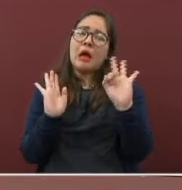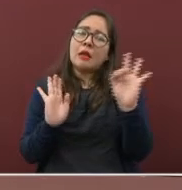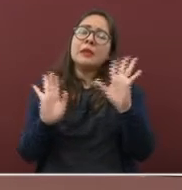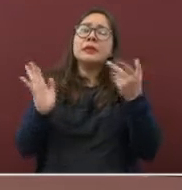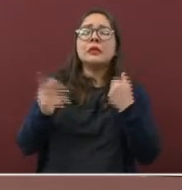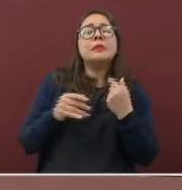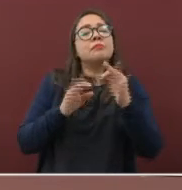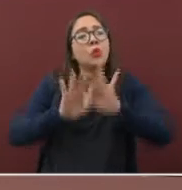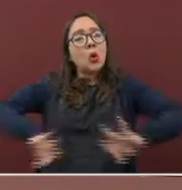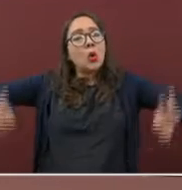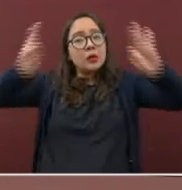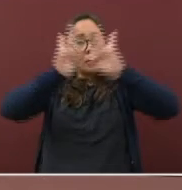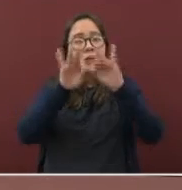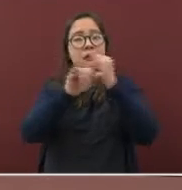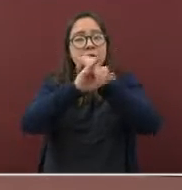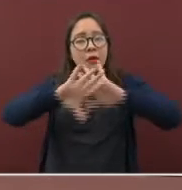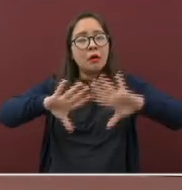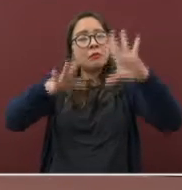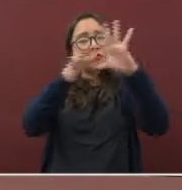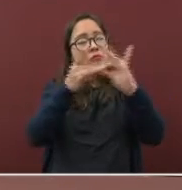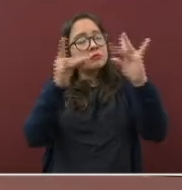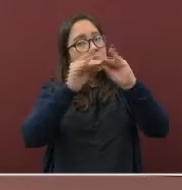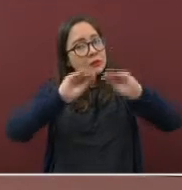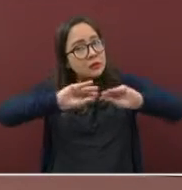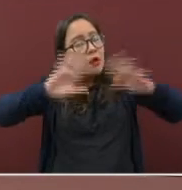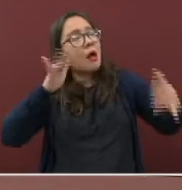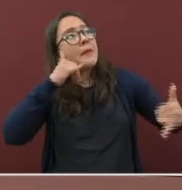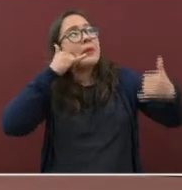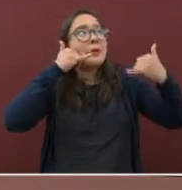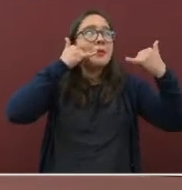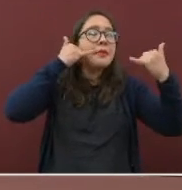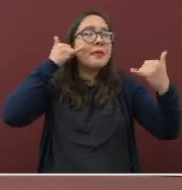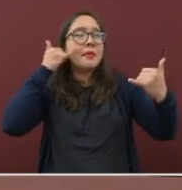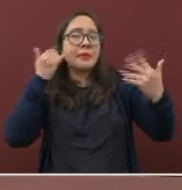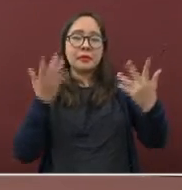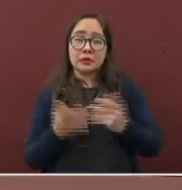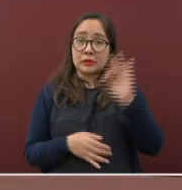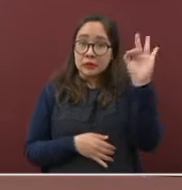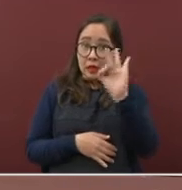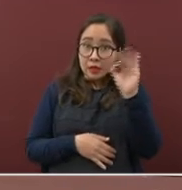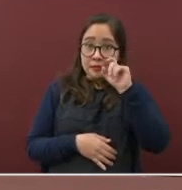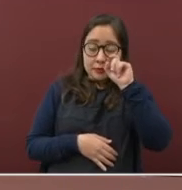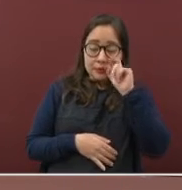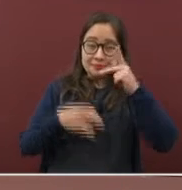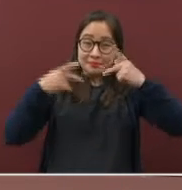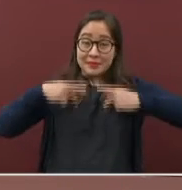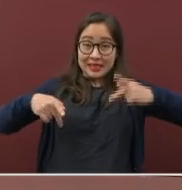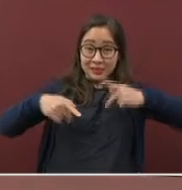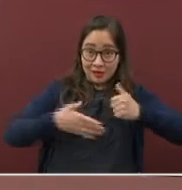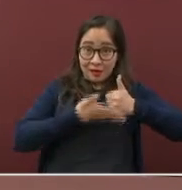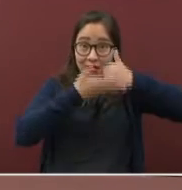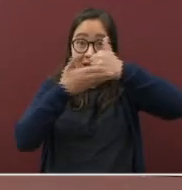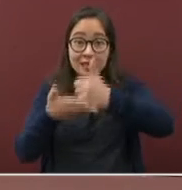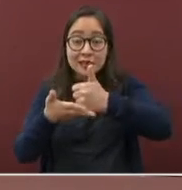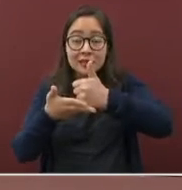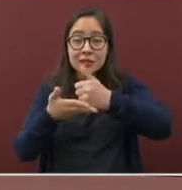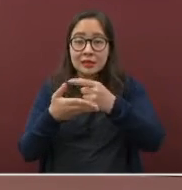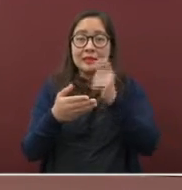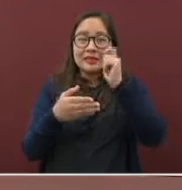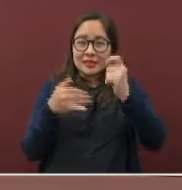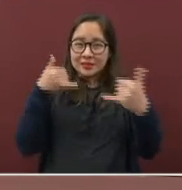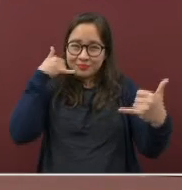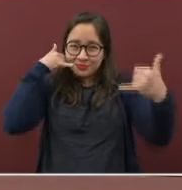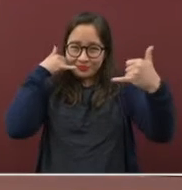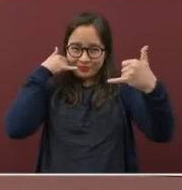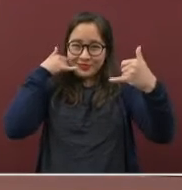proporcionar la mayor información posible sin embargo y en dado caso que el personal que te atiende a través de la línea